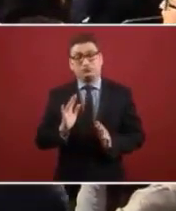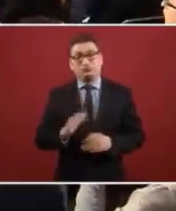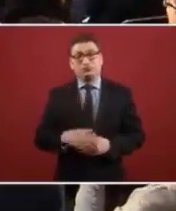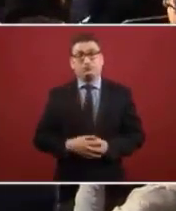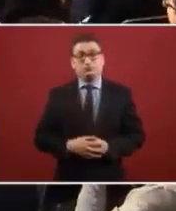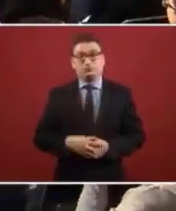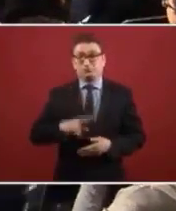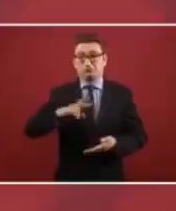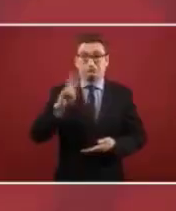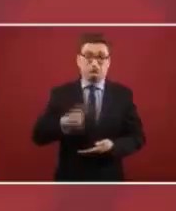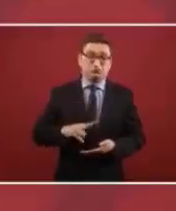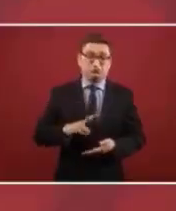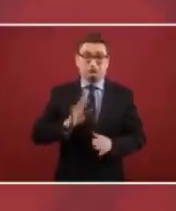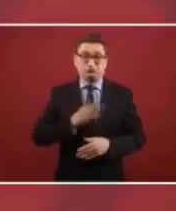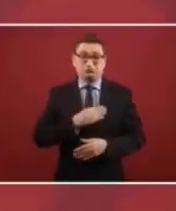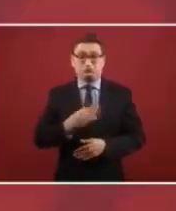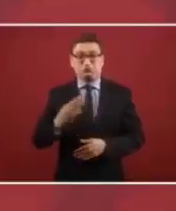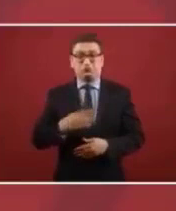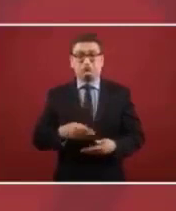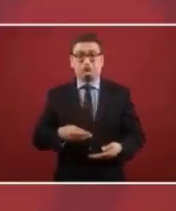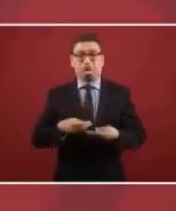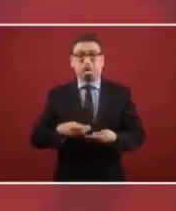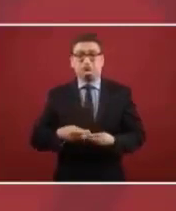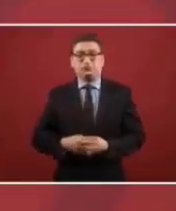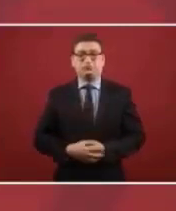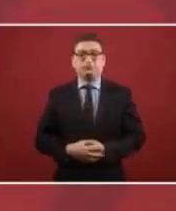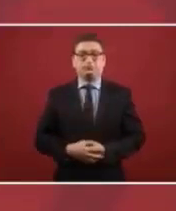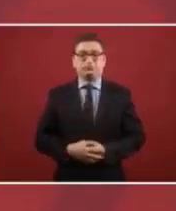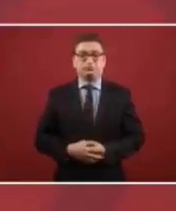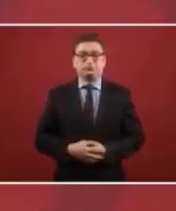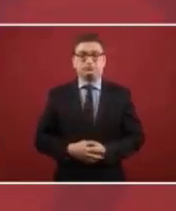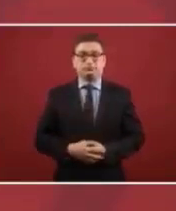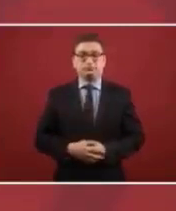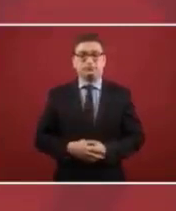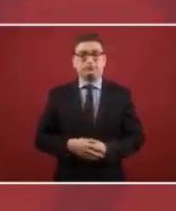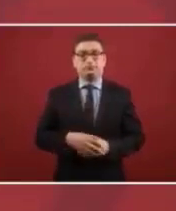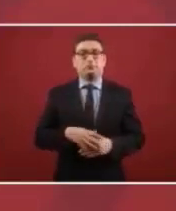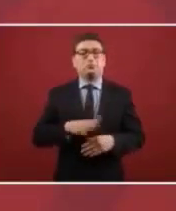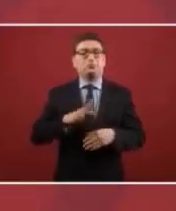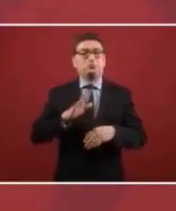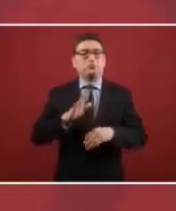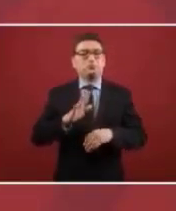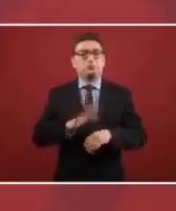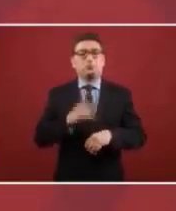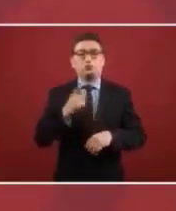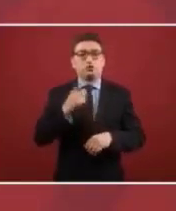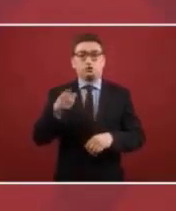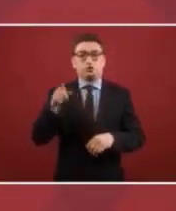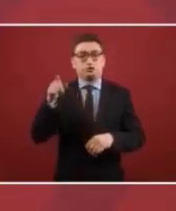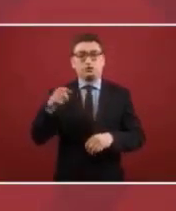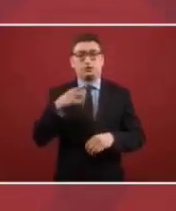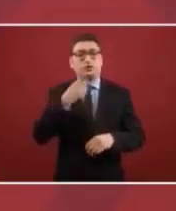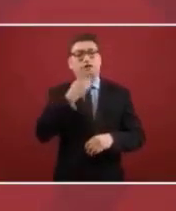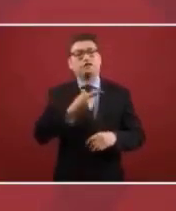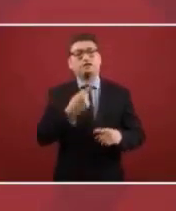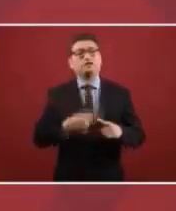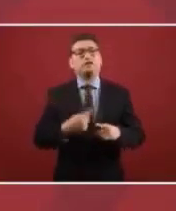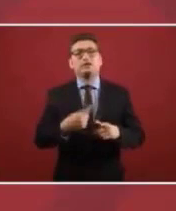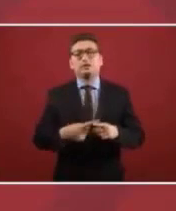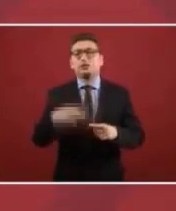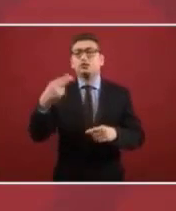cierto pero bueno porque es anónimo no